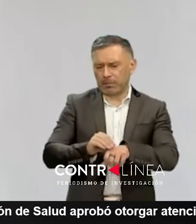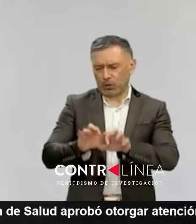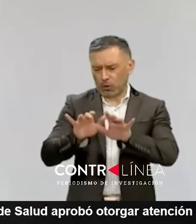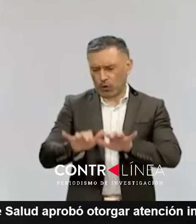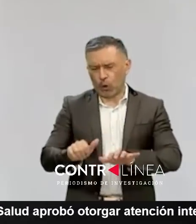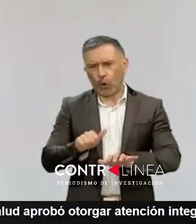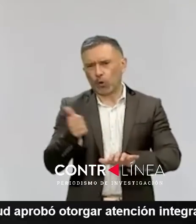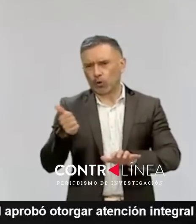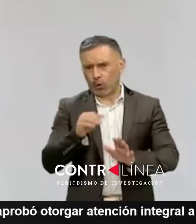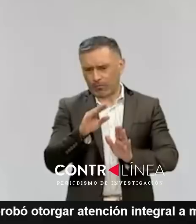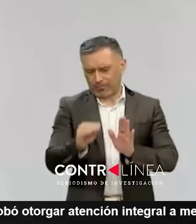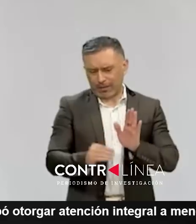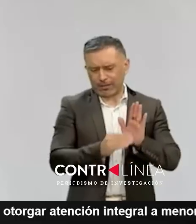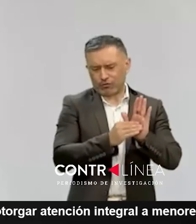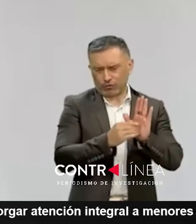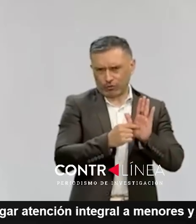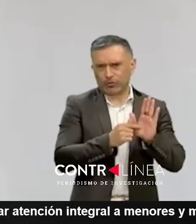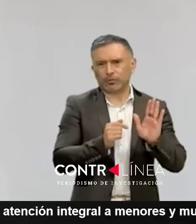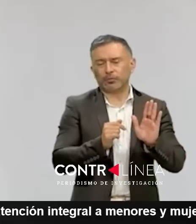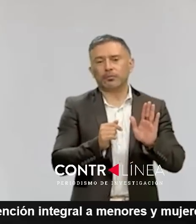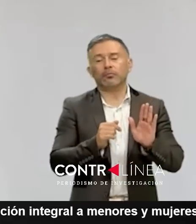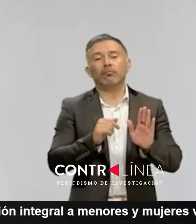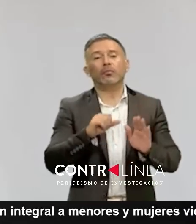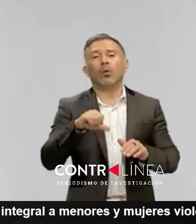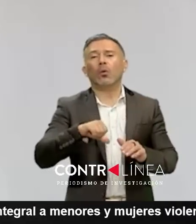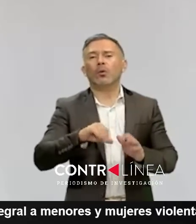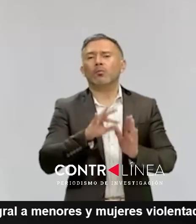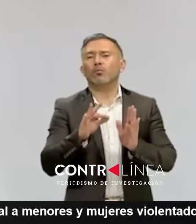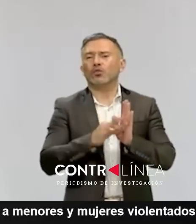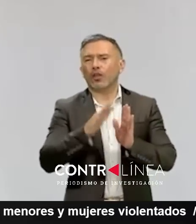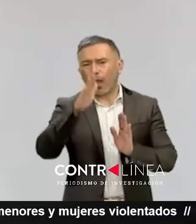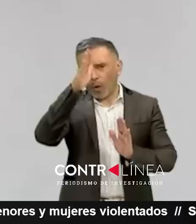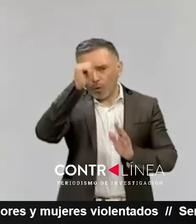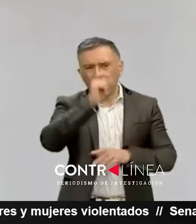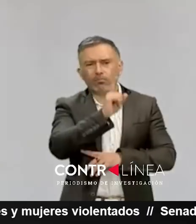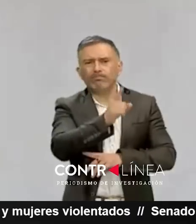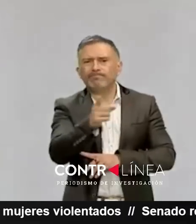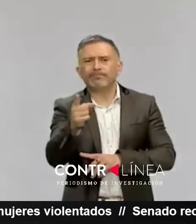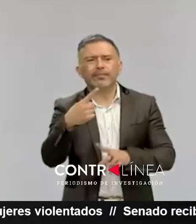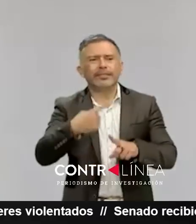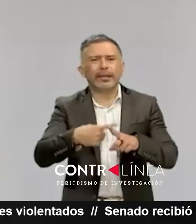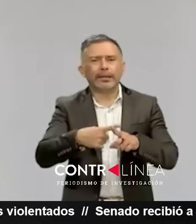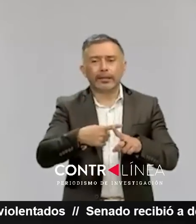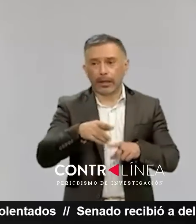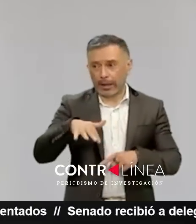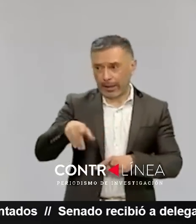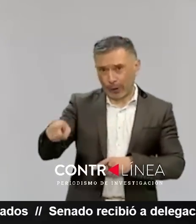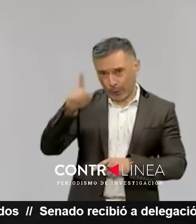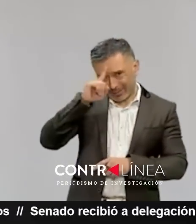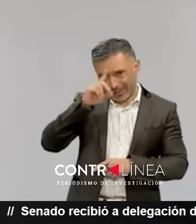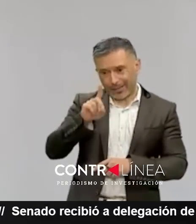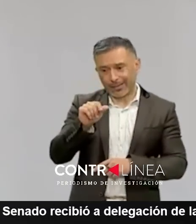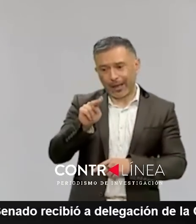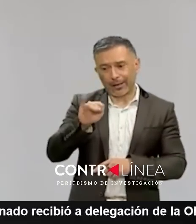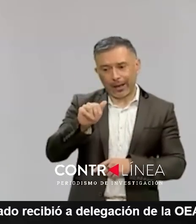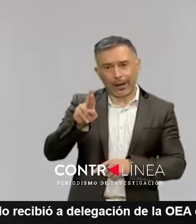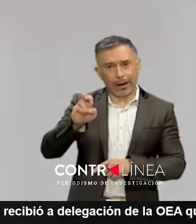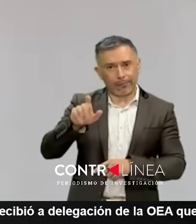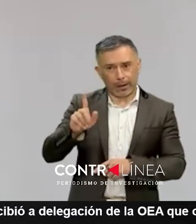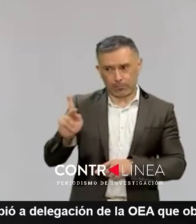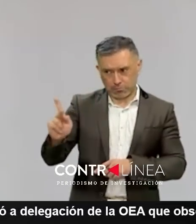acciones y los sujetos a los que se dirige este punto de acuerdo. Coincidimos la consejera Dania Rabel y yo que tiene que